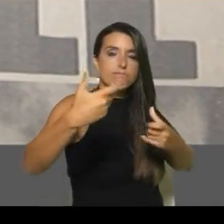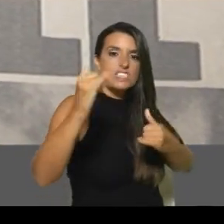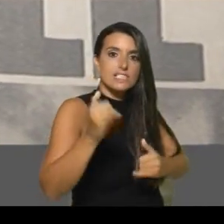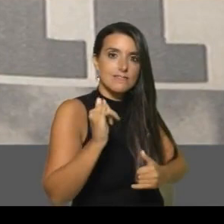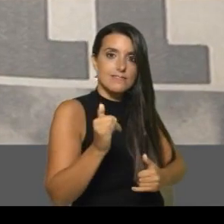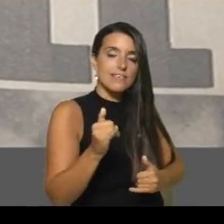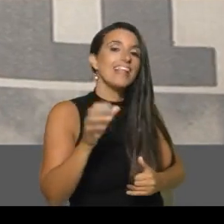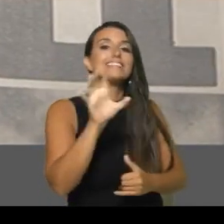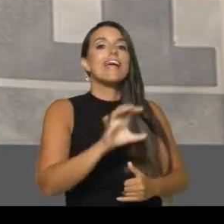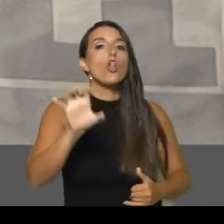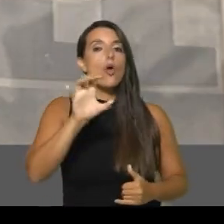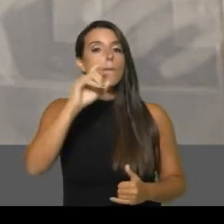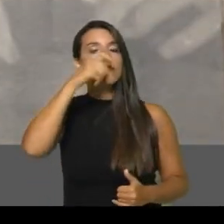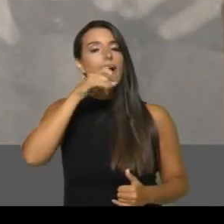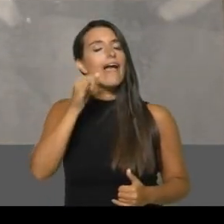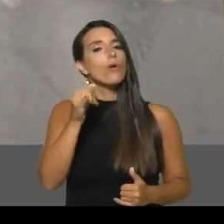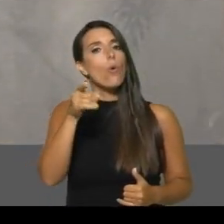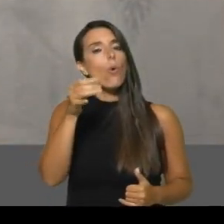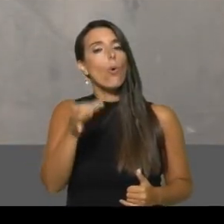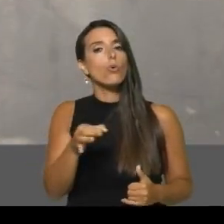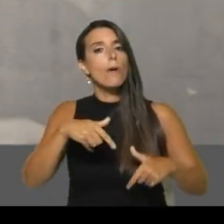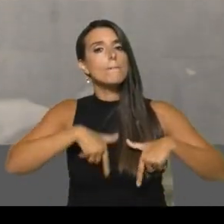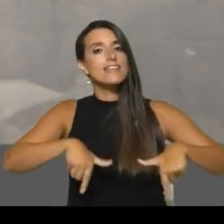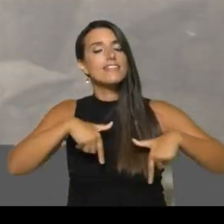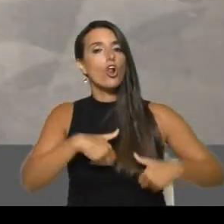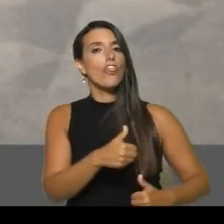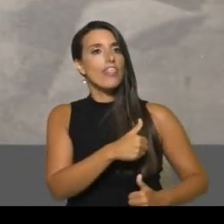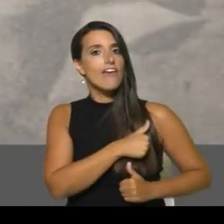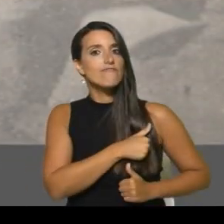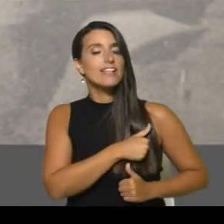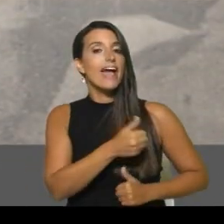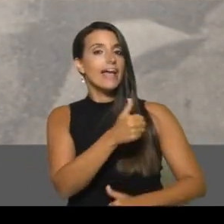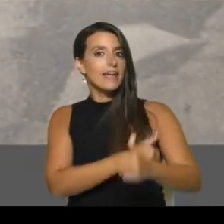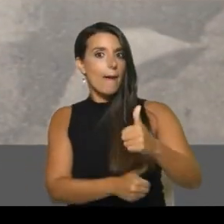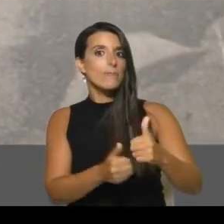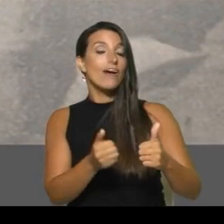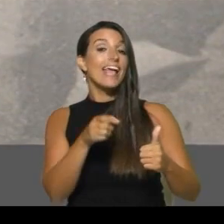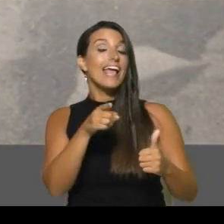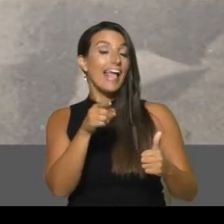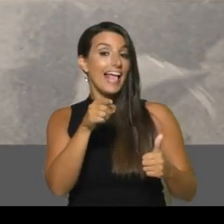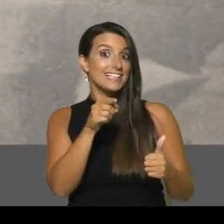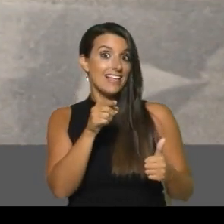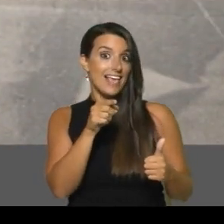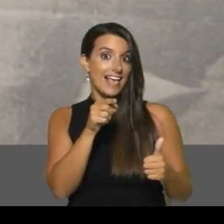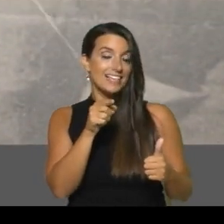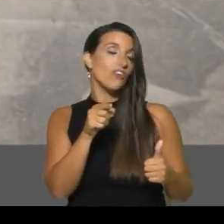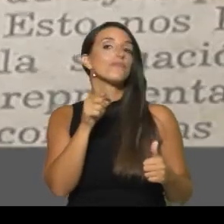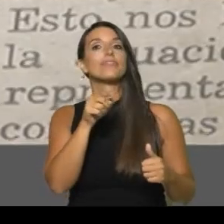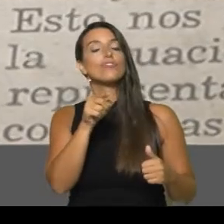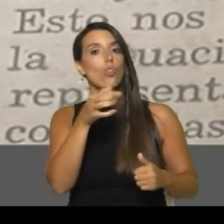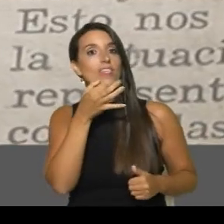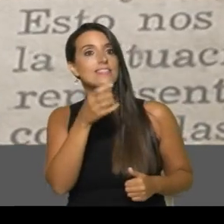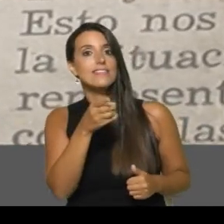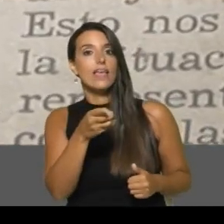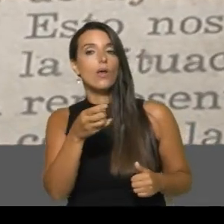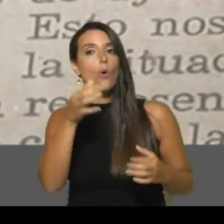en ese momento había un cambio de en el Ministerio de defensa que también abonaba Esta división Ese fue el punto eso fue lo que